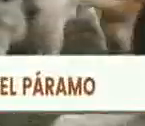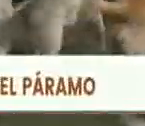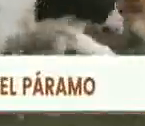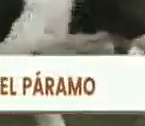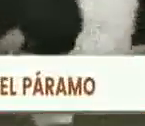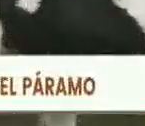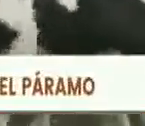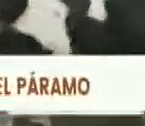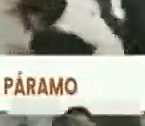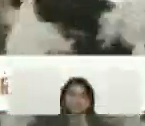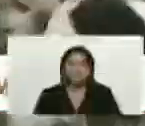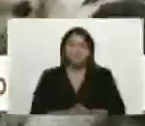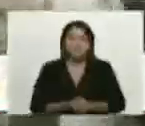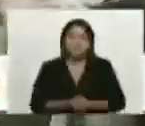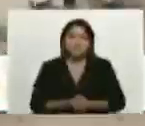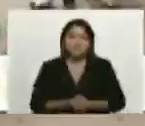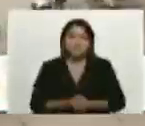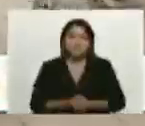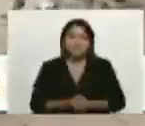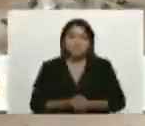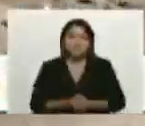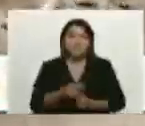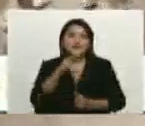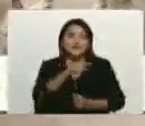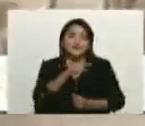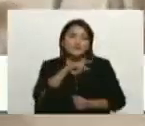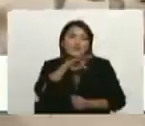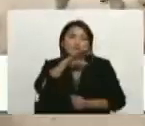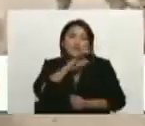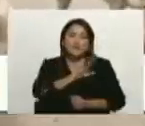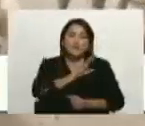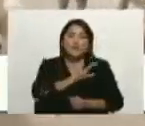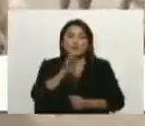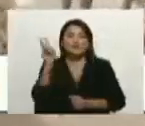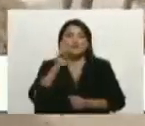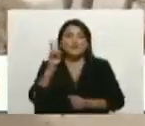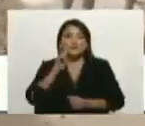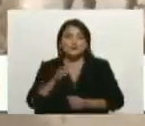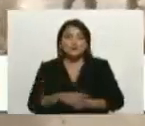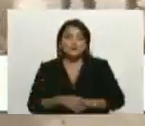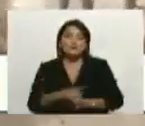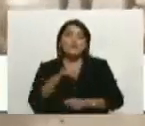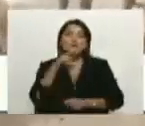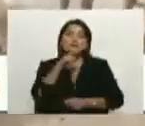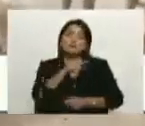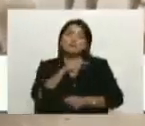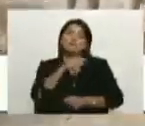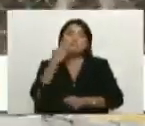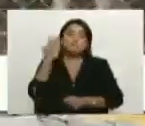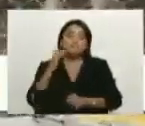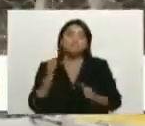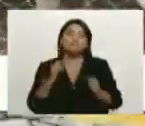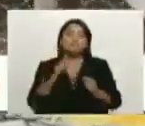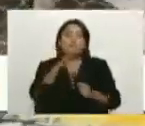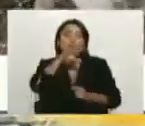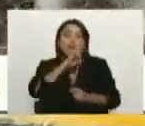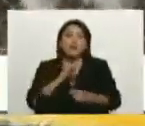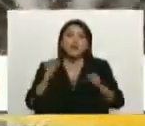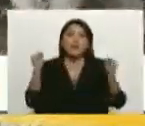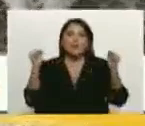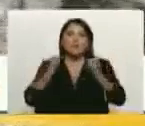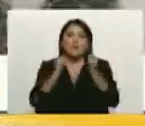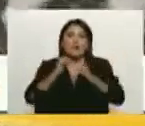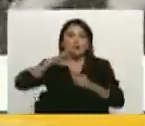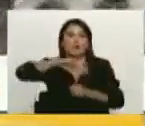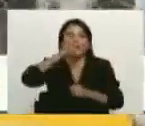Esta es la raza oficial canina de Venezuela, conocida también como perro nevado o de los páramos, símbolo emblemático de